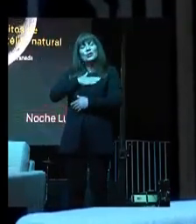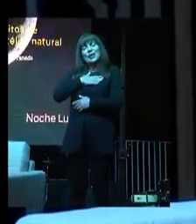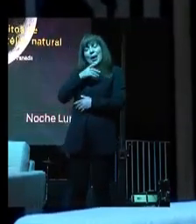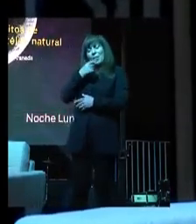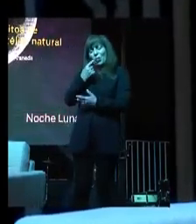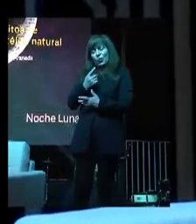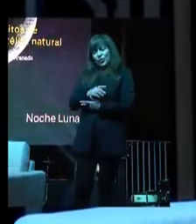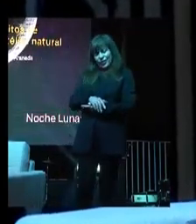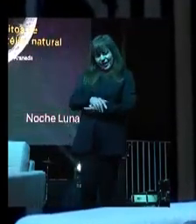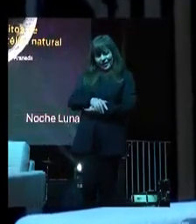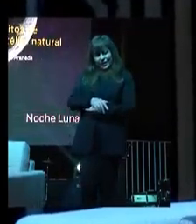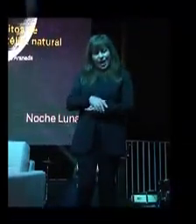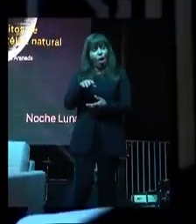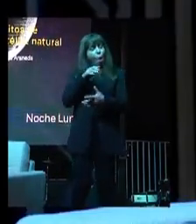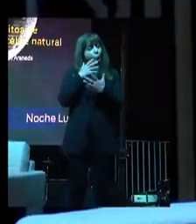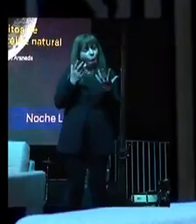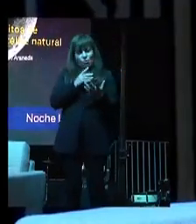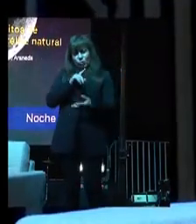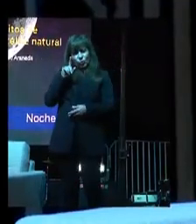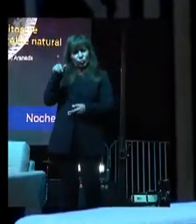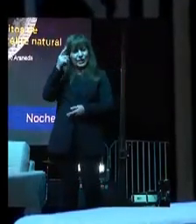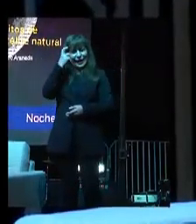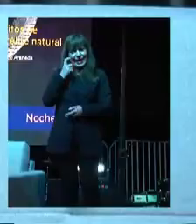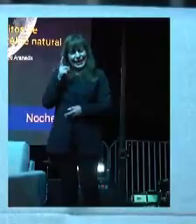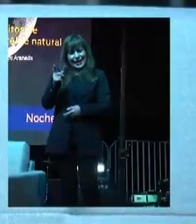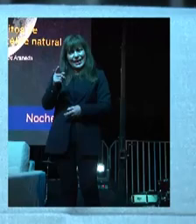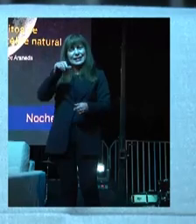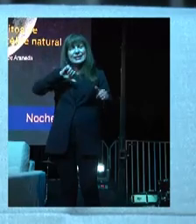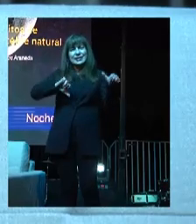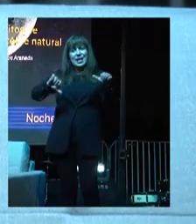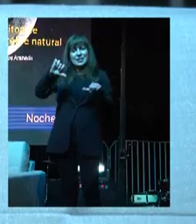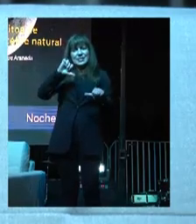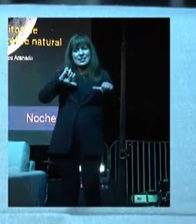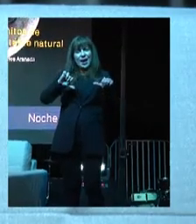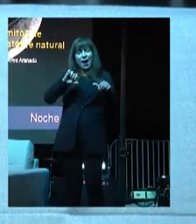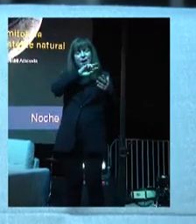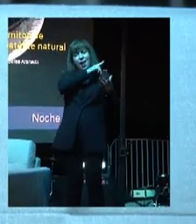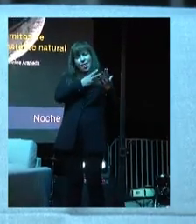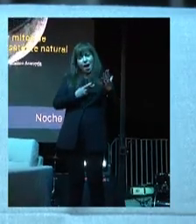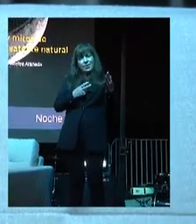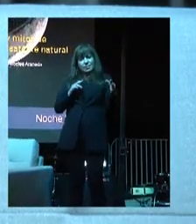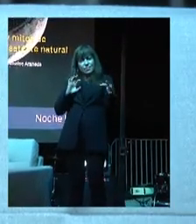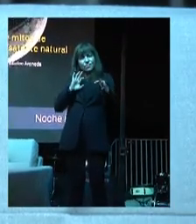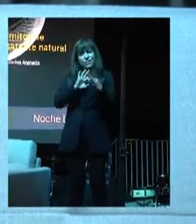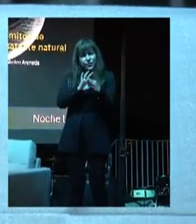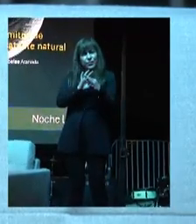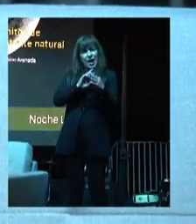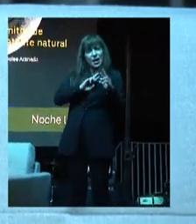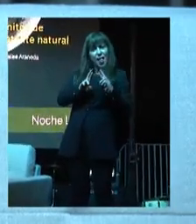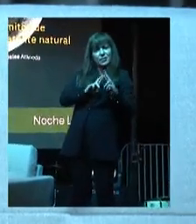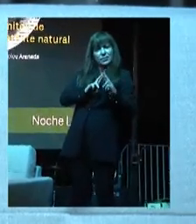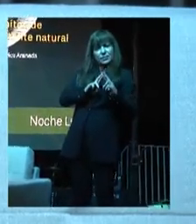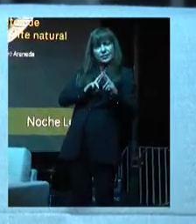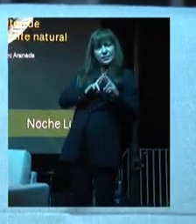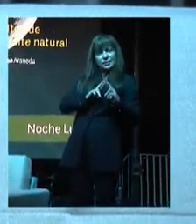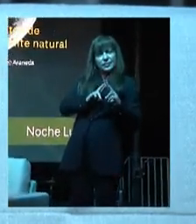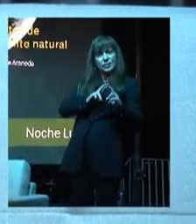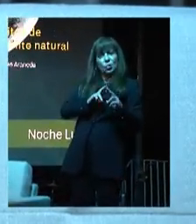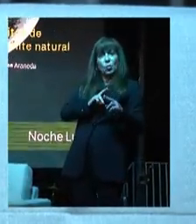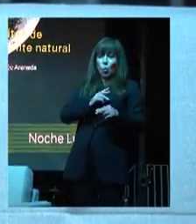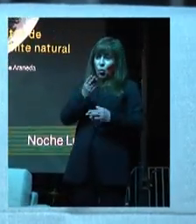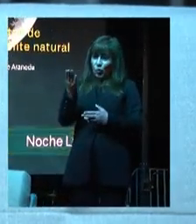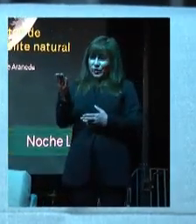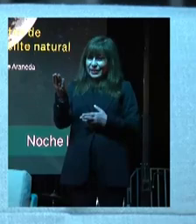preguntarle, ¿cómo es que usted cree que la ciencia y el arte se pueden relacionar? ¿Usted cree que estos tienen una